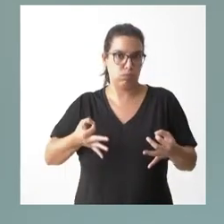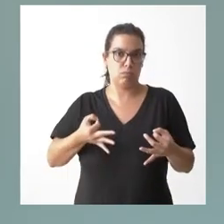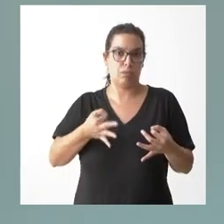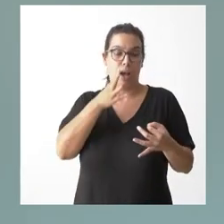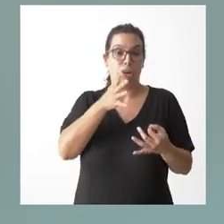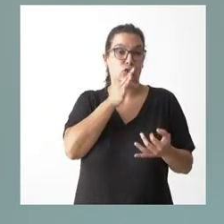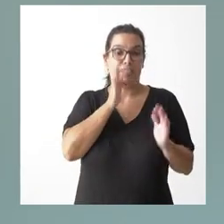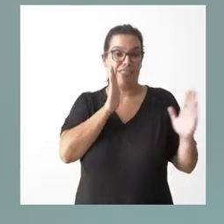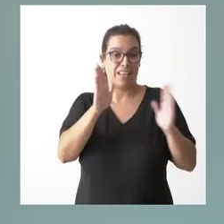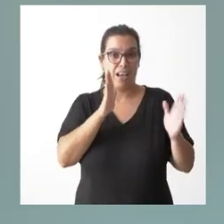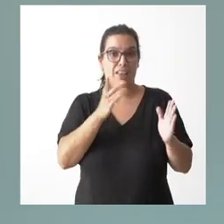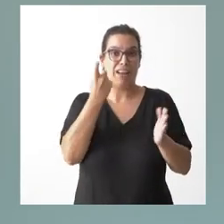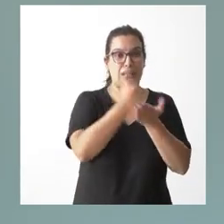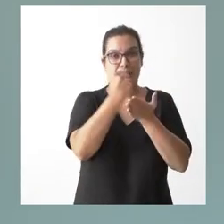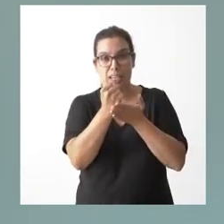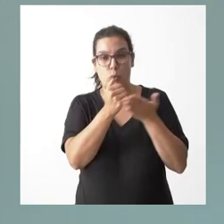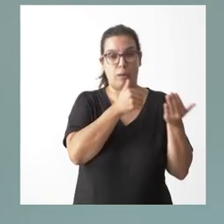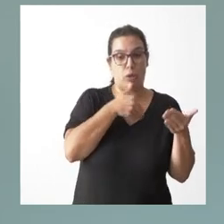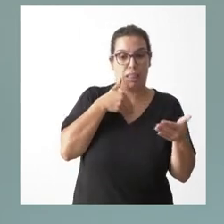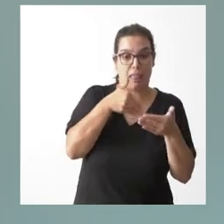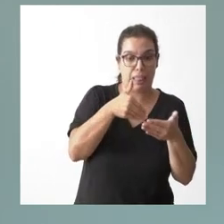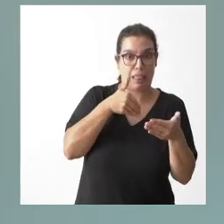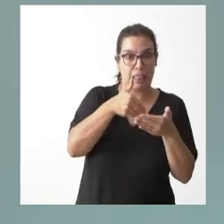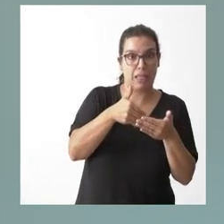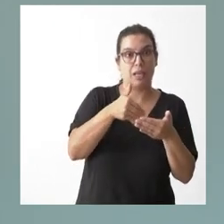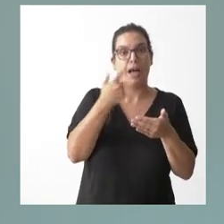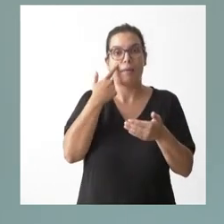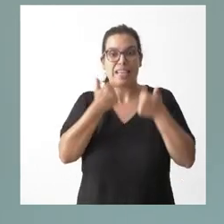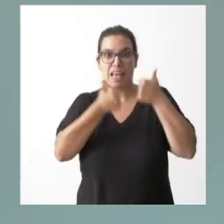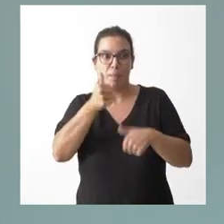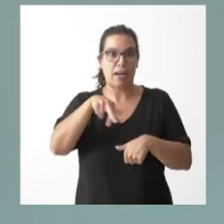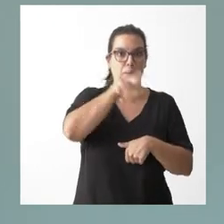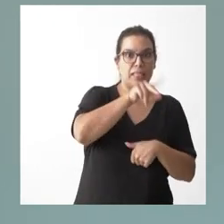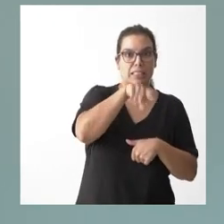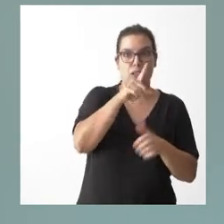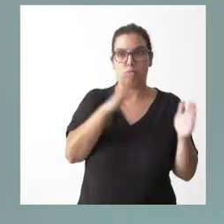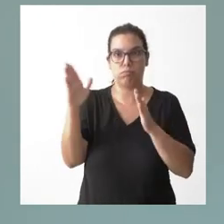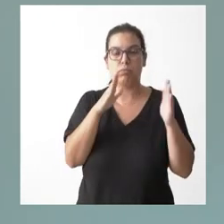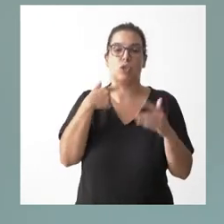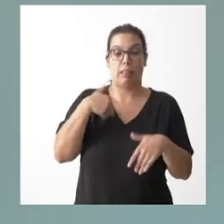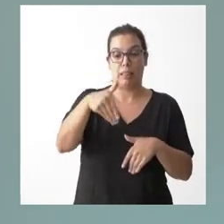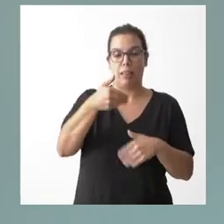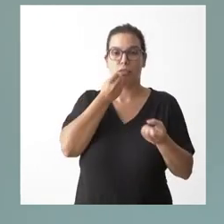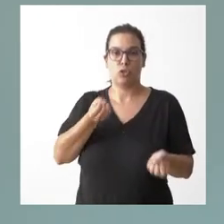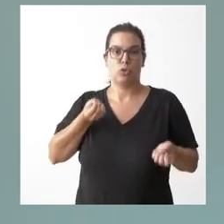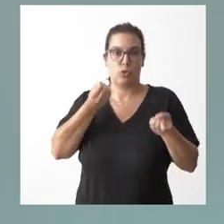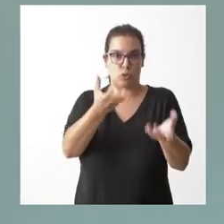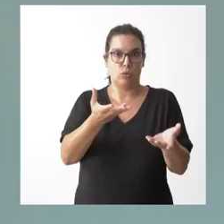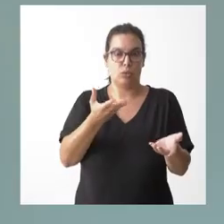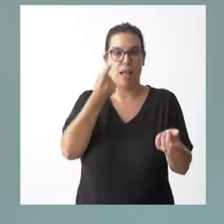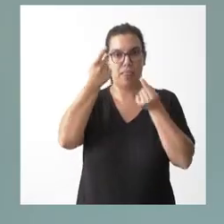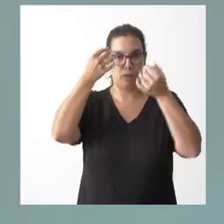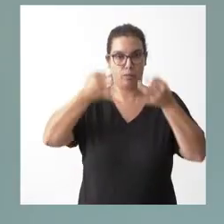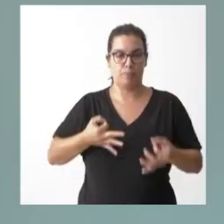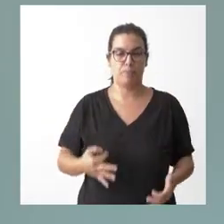todavía con alguna matriculación, estamos todavía con repetidores, con exámenes, entonces en breve ya le facilitaremos el dato exacto de